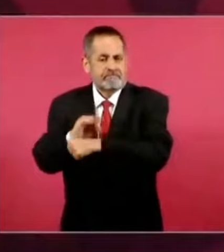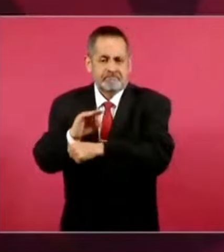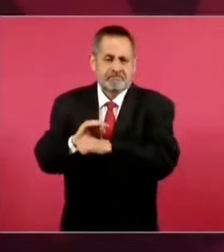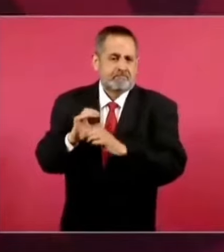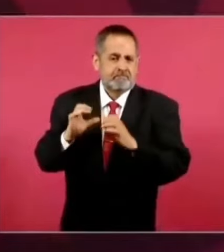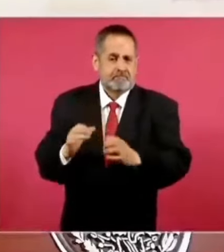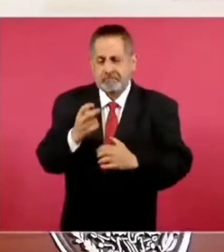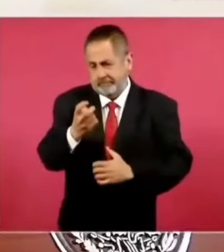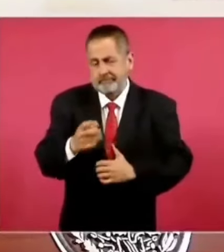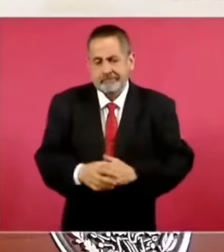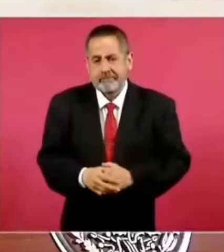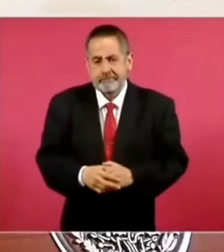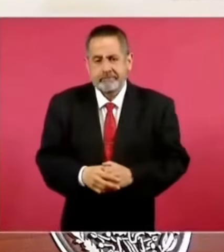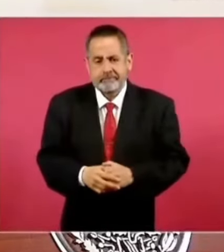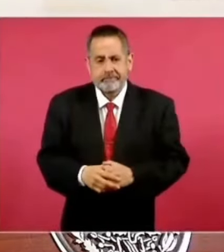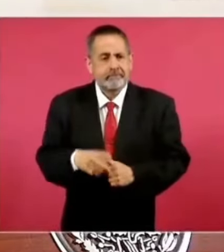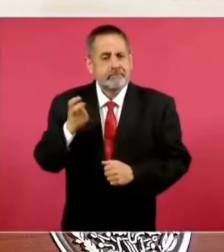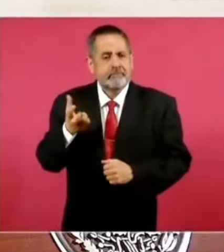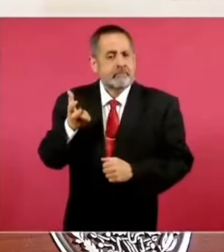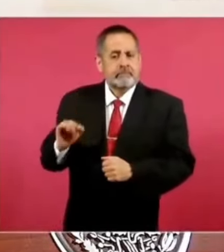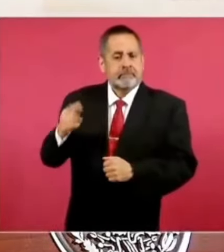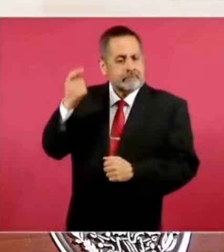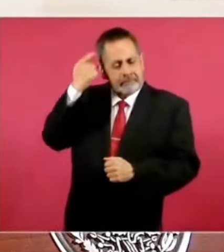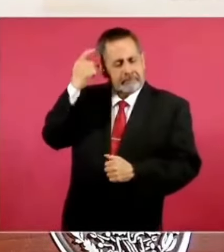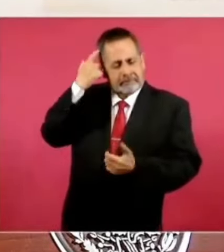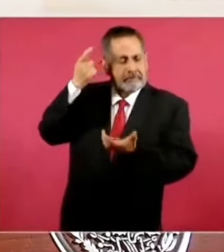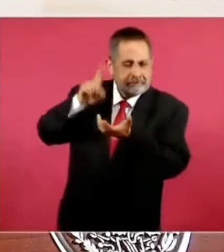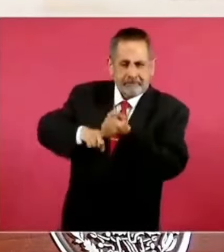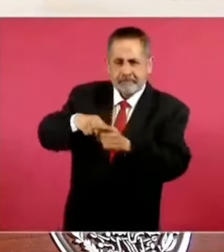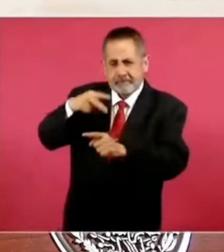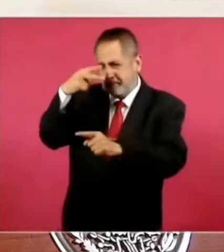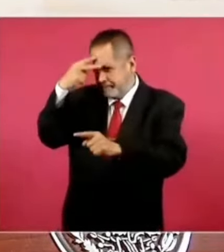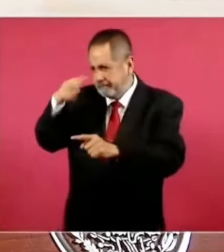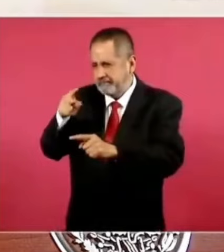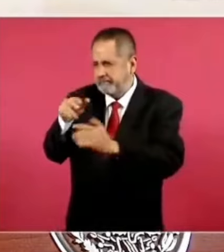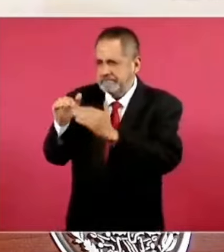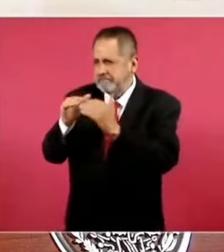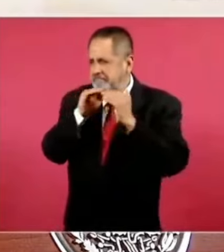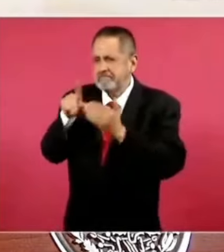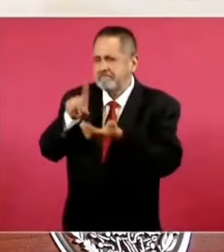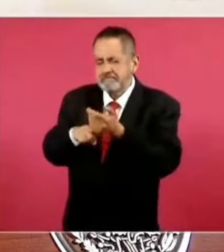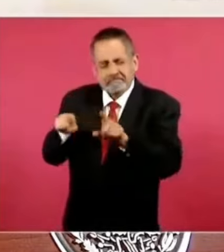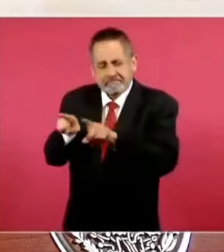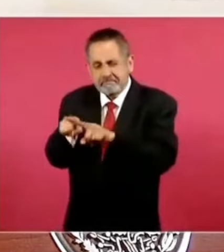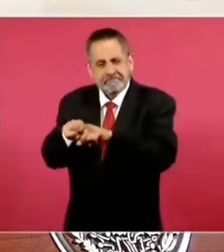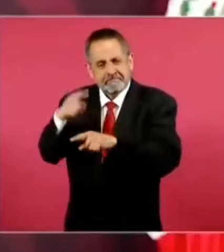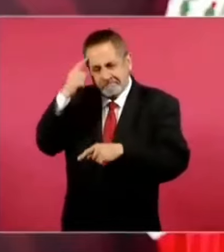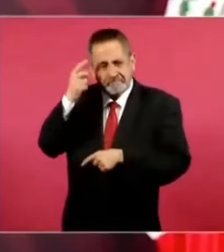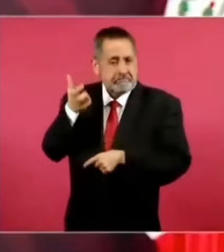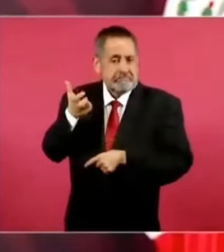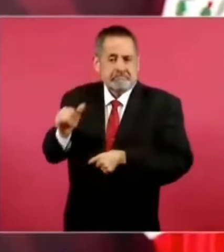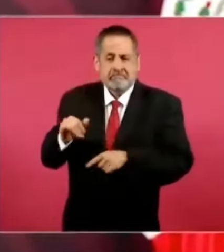Por eso es la idiosincrasia del mexicano, por eso nuestro comportamiento en familia,